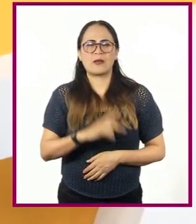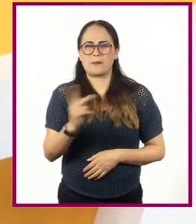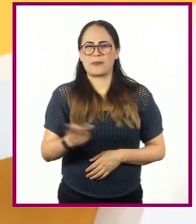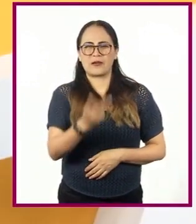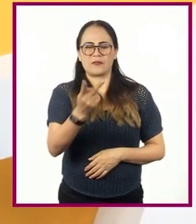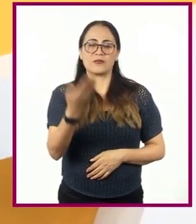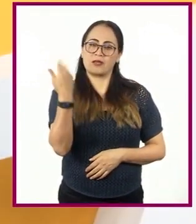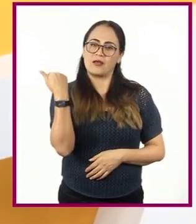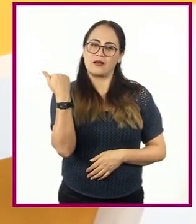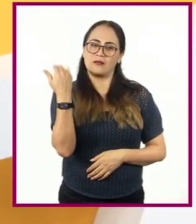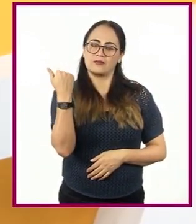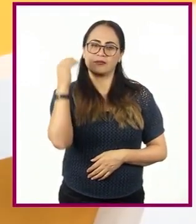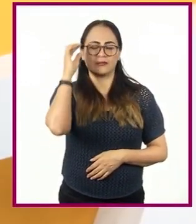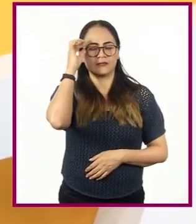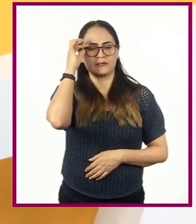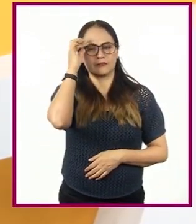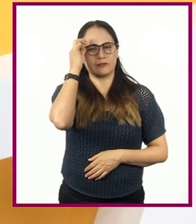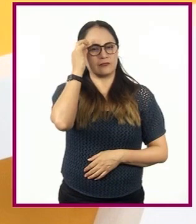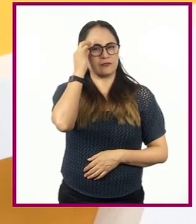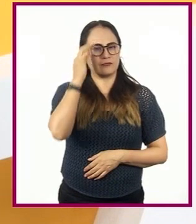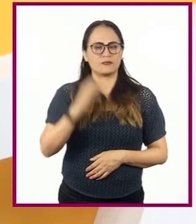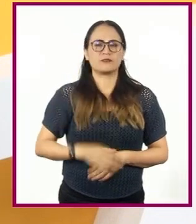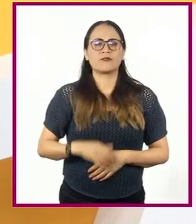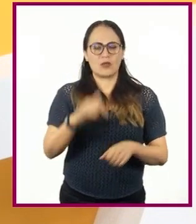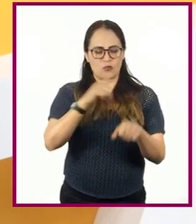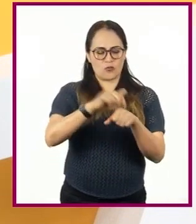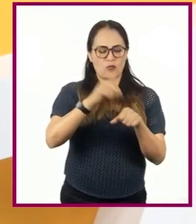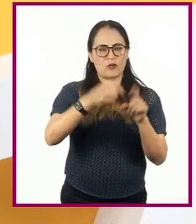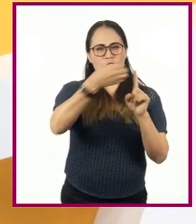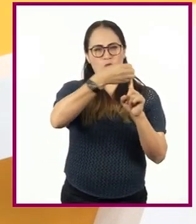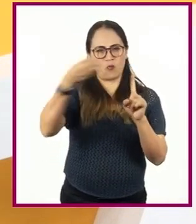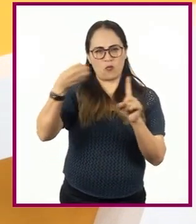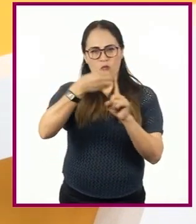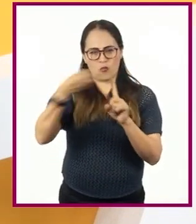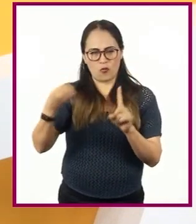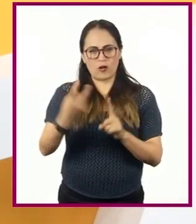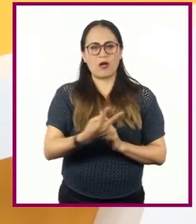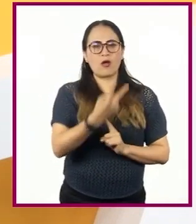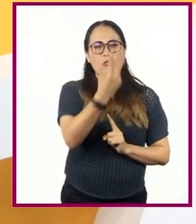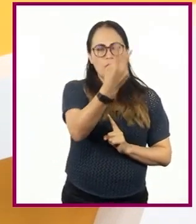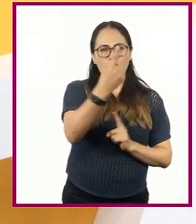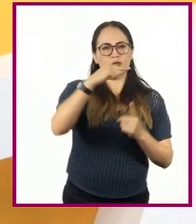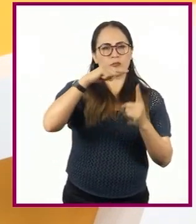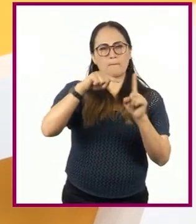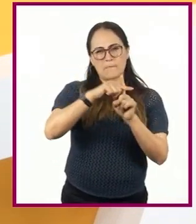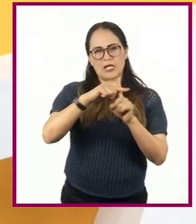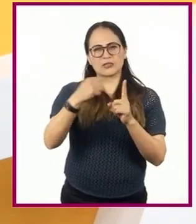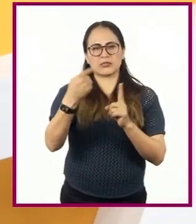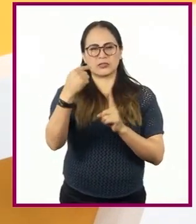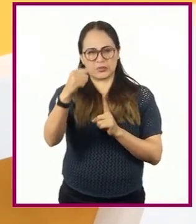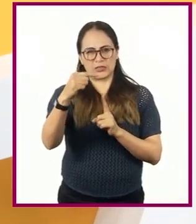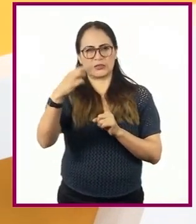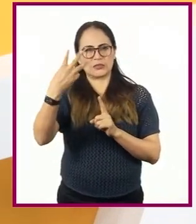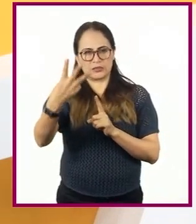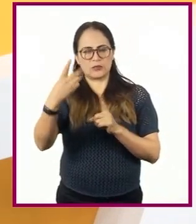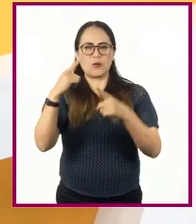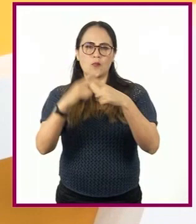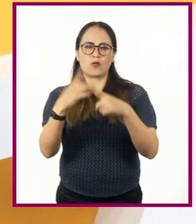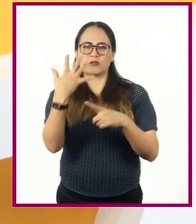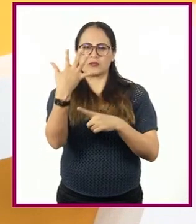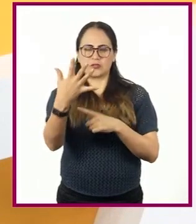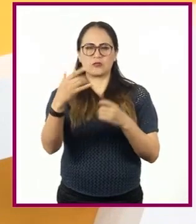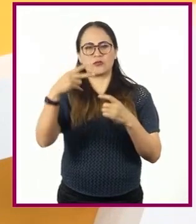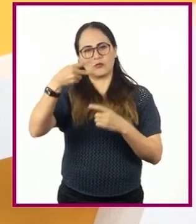planteada, basada en el caso de las oraciones numéricas 2 más 3 negativo por 5 igual a